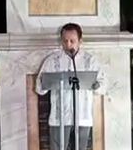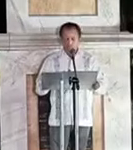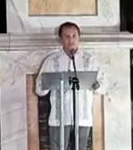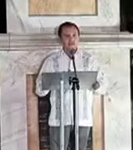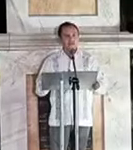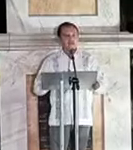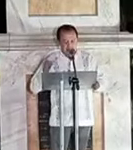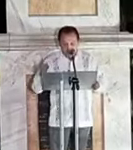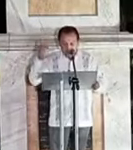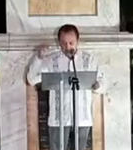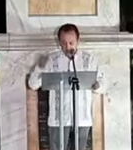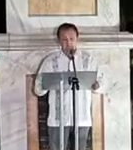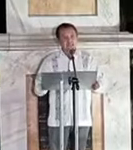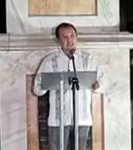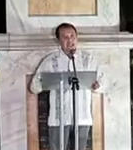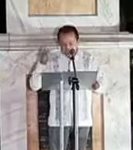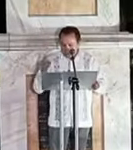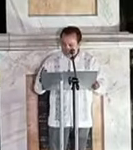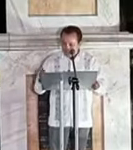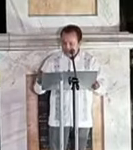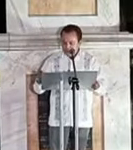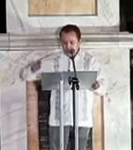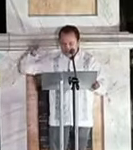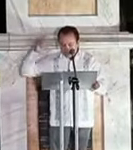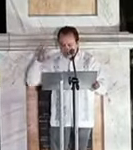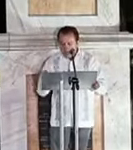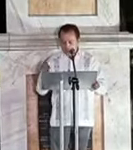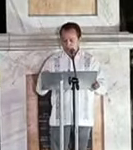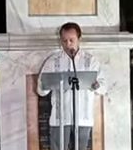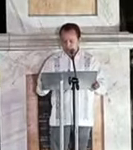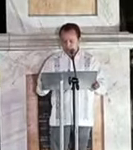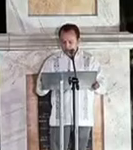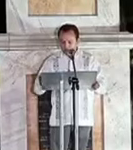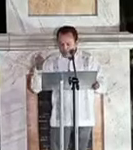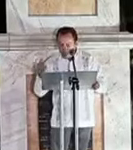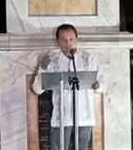corruptos. Mejor que regresen lo que se robaron.